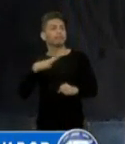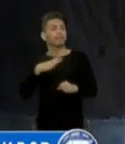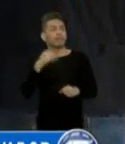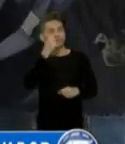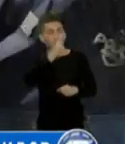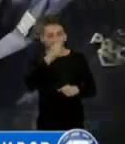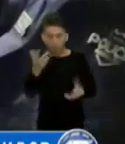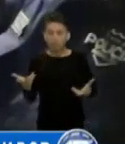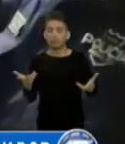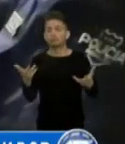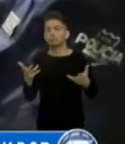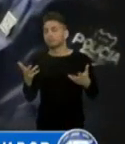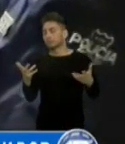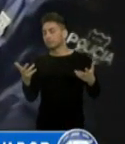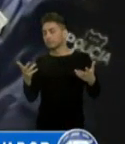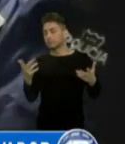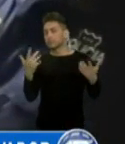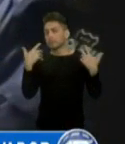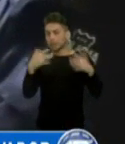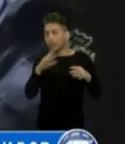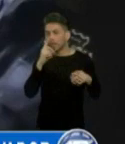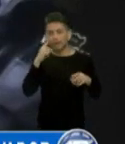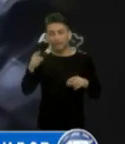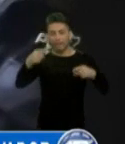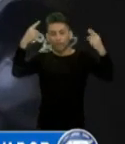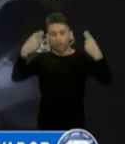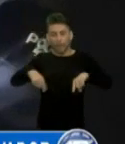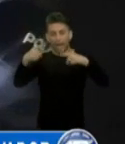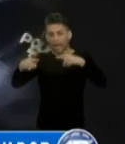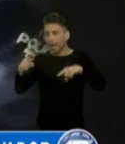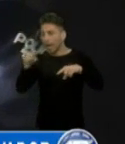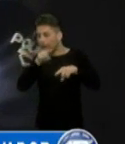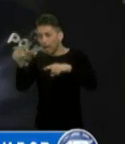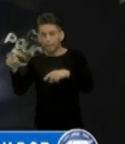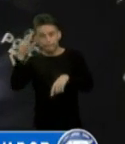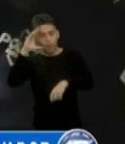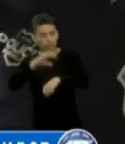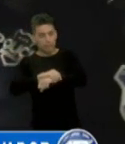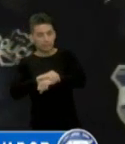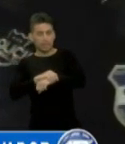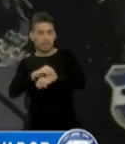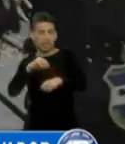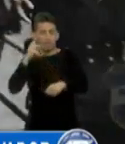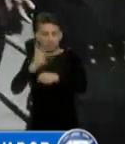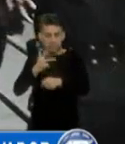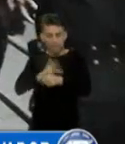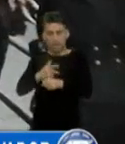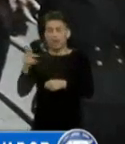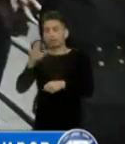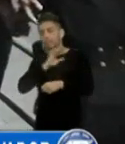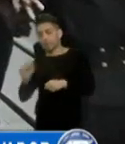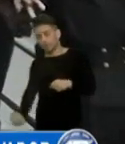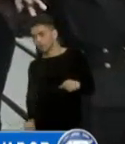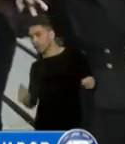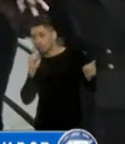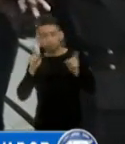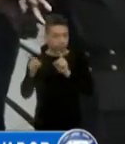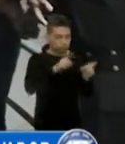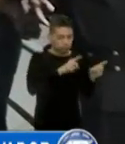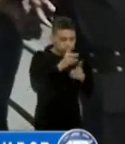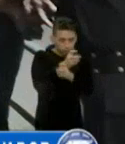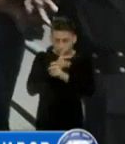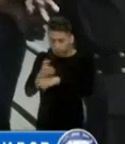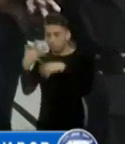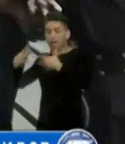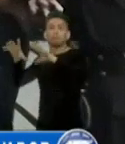las operaciones fronterizas que se realizan en coordinación con la policía salvadoreña. Según la PNC de El Salvador, a esta persona también le